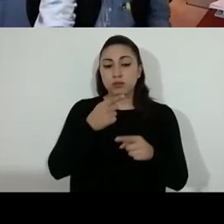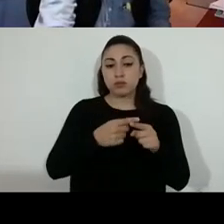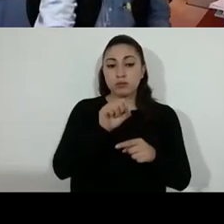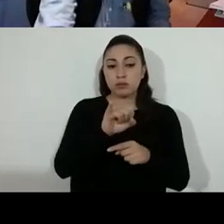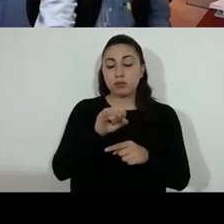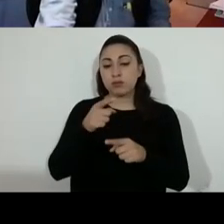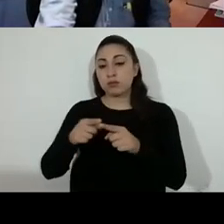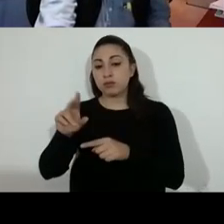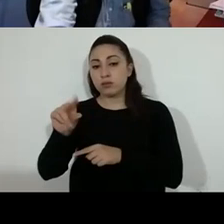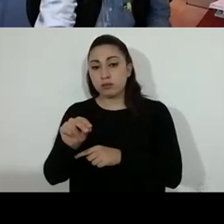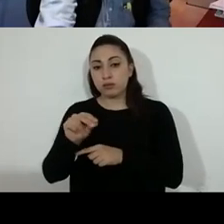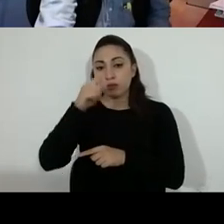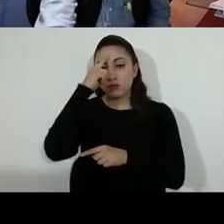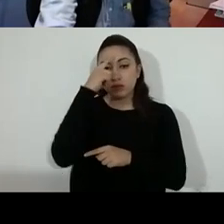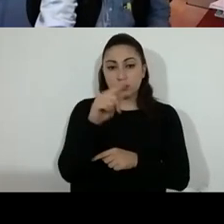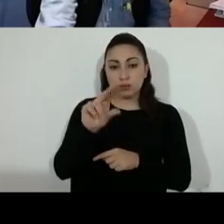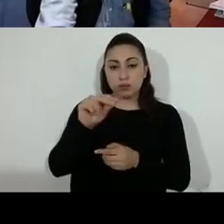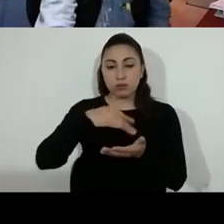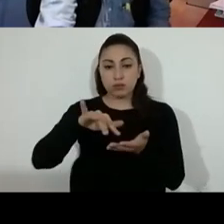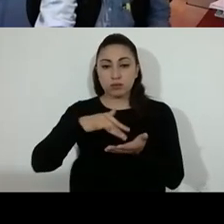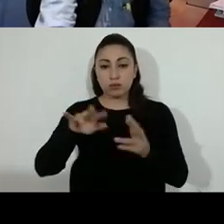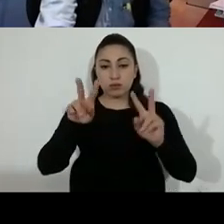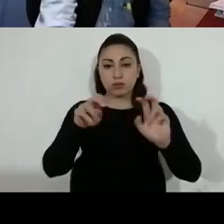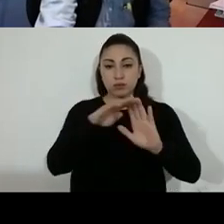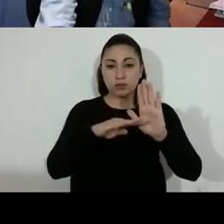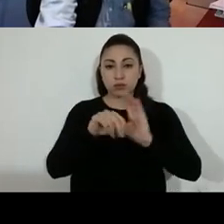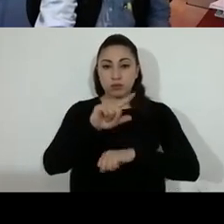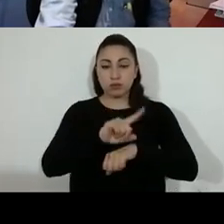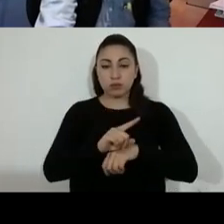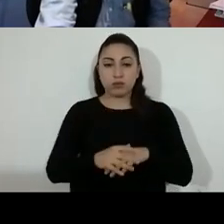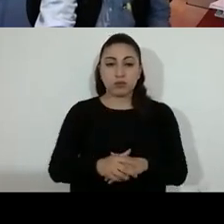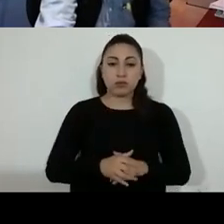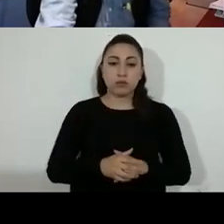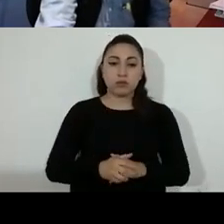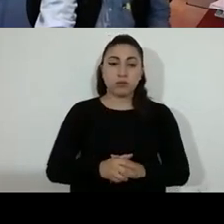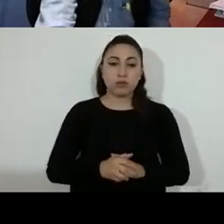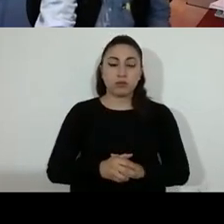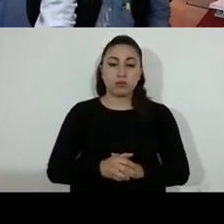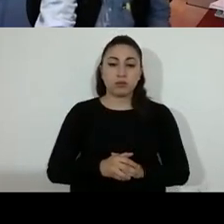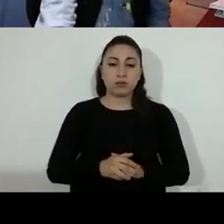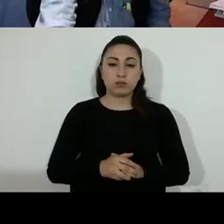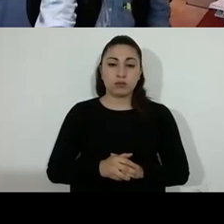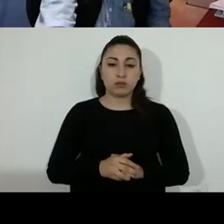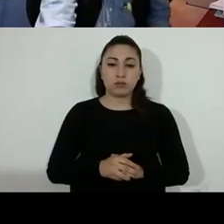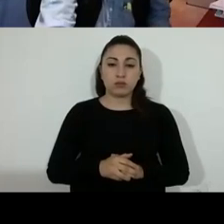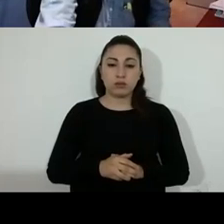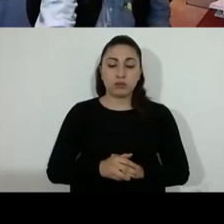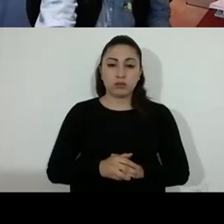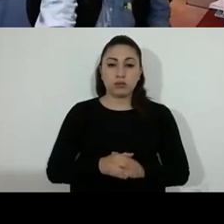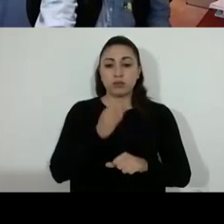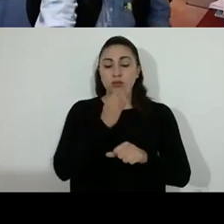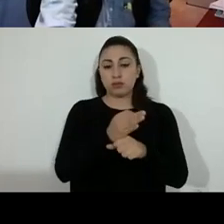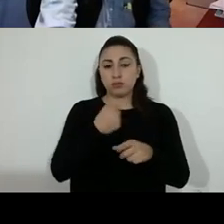en contra de obviar dicha lectura. Voy a pasar, voy a iniciar nuevamente por la